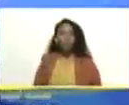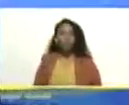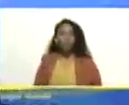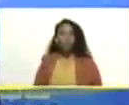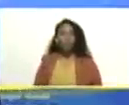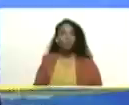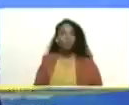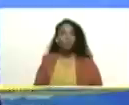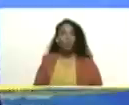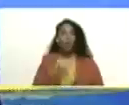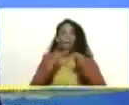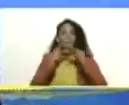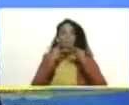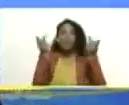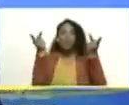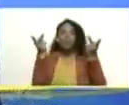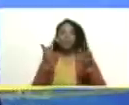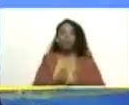declaró